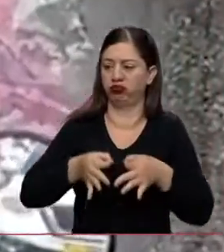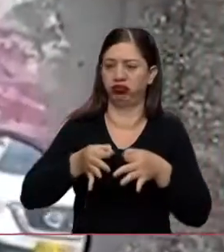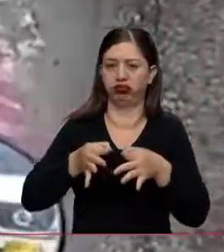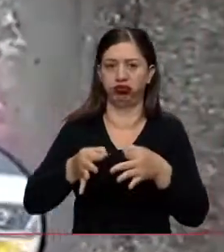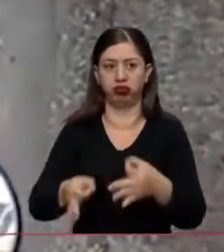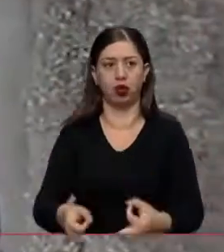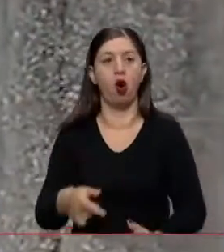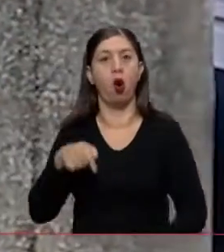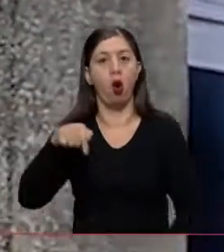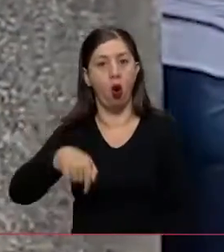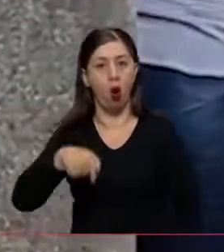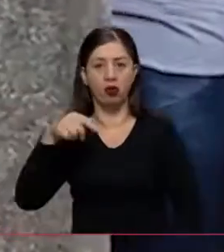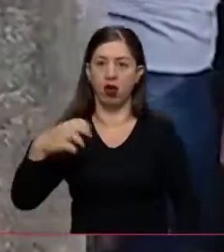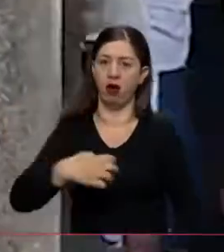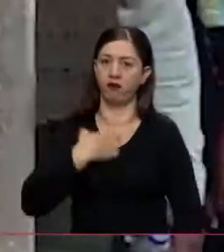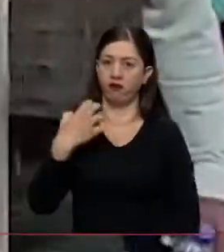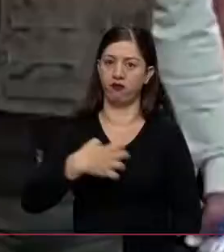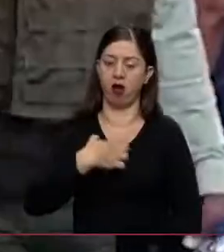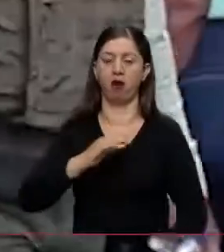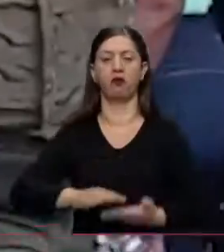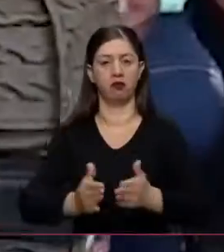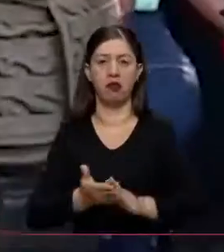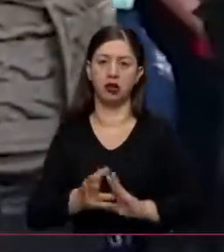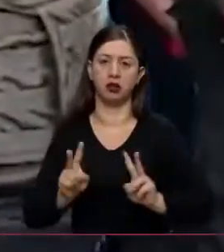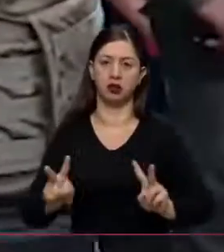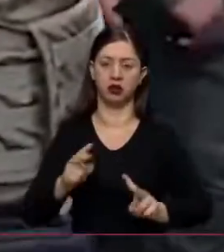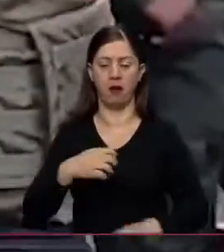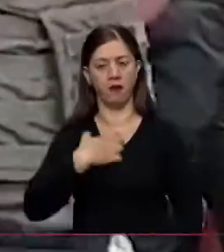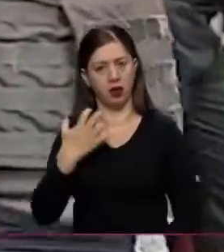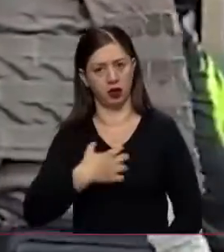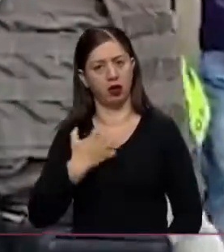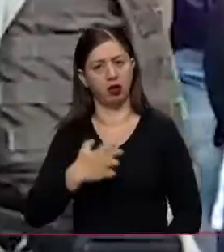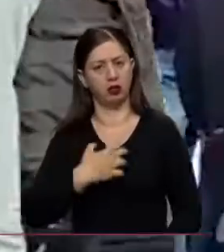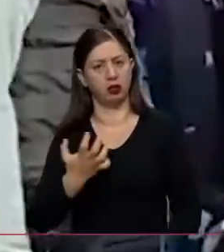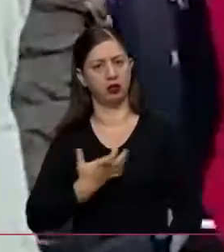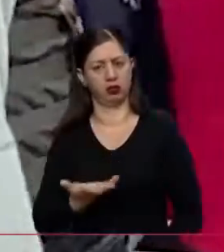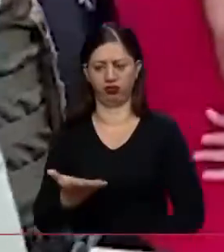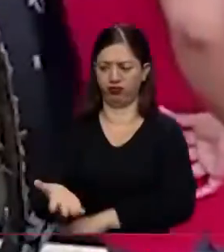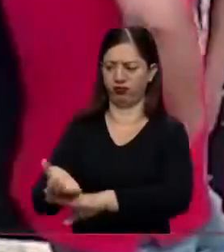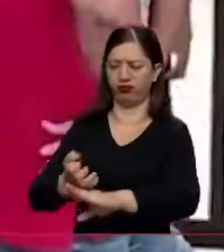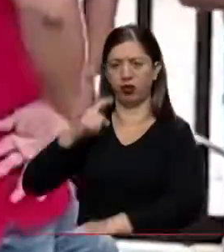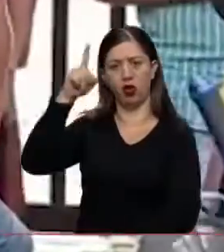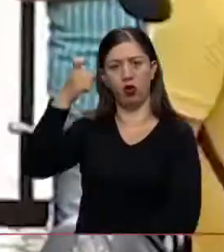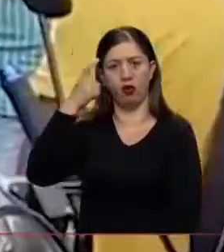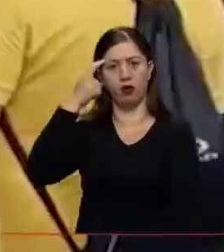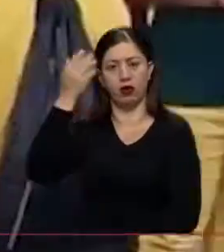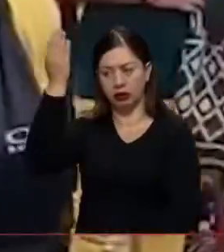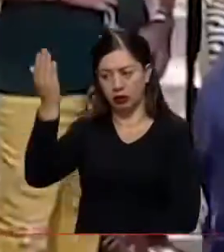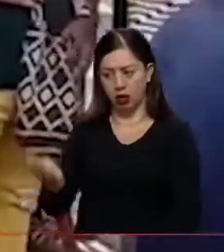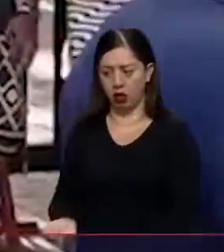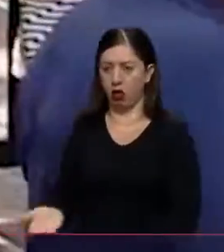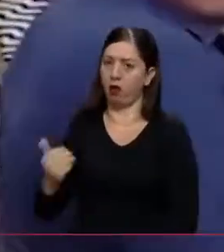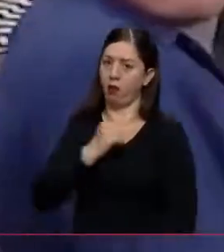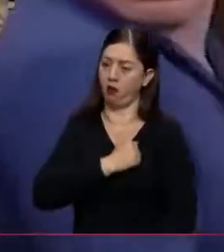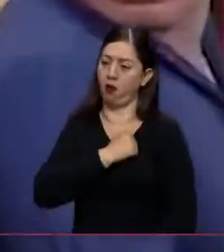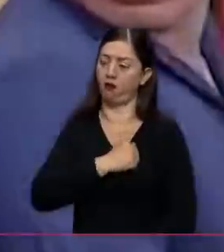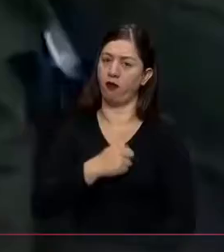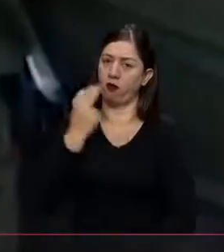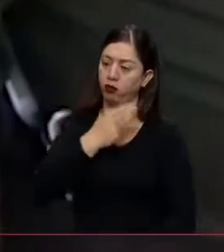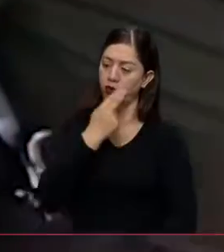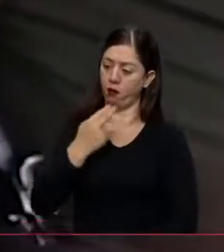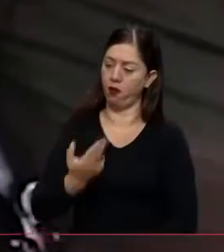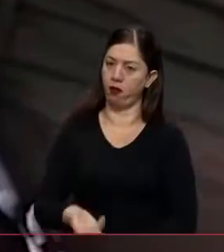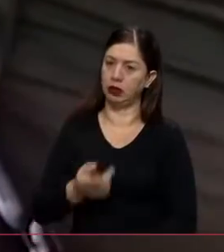estamos hoy aquí en una manifestación pacífica exigiendo de que el gobernador pueda cumplir con estos